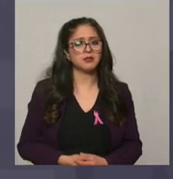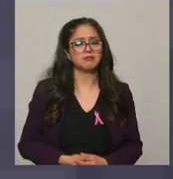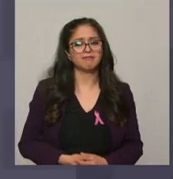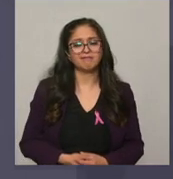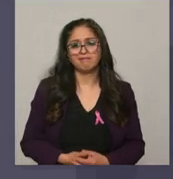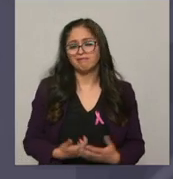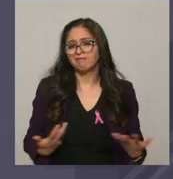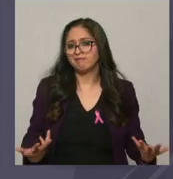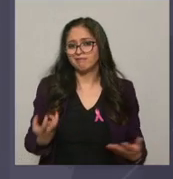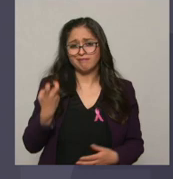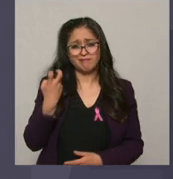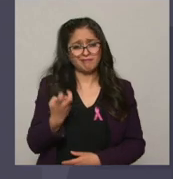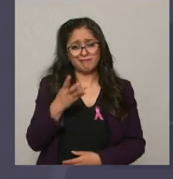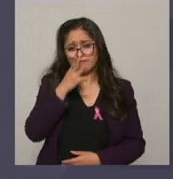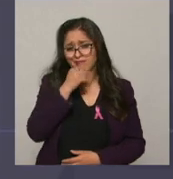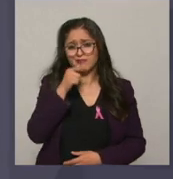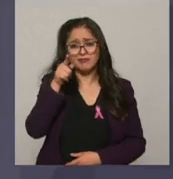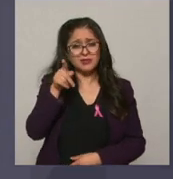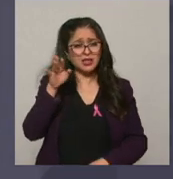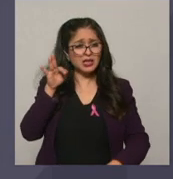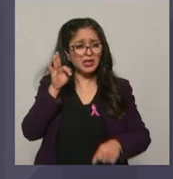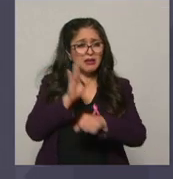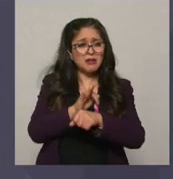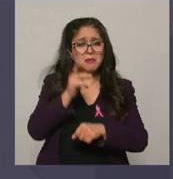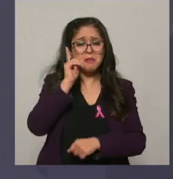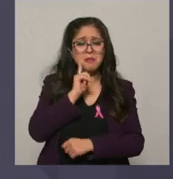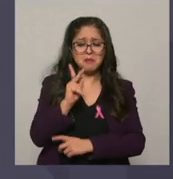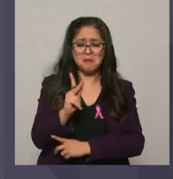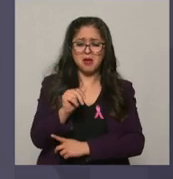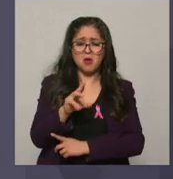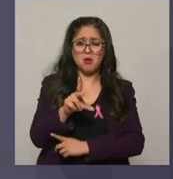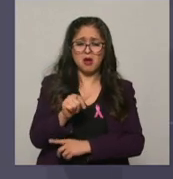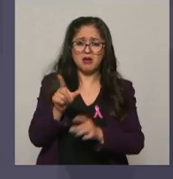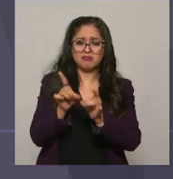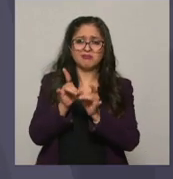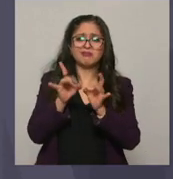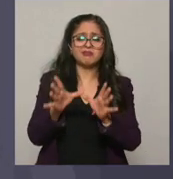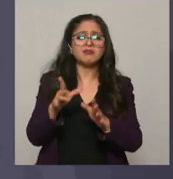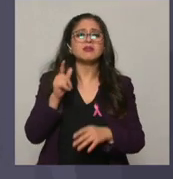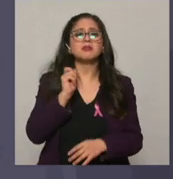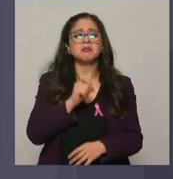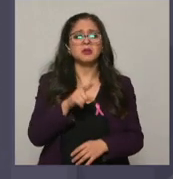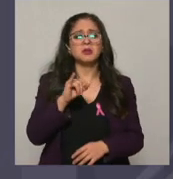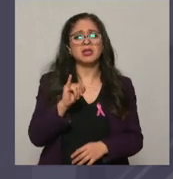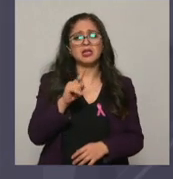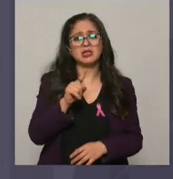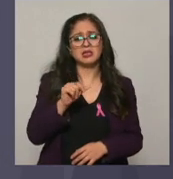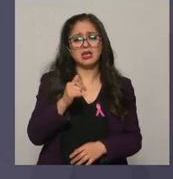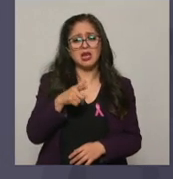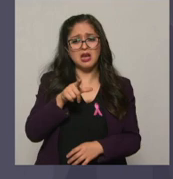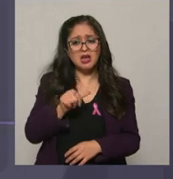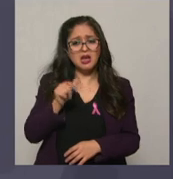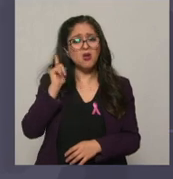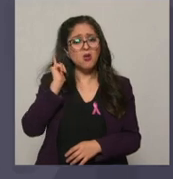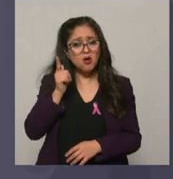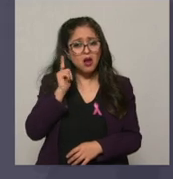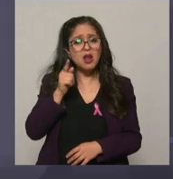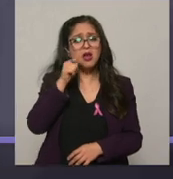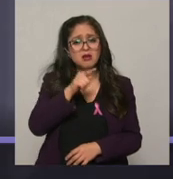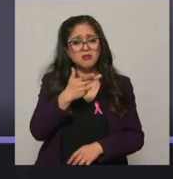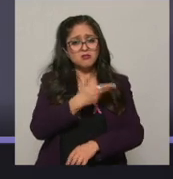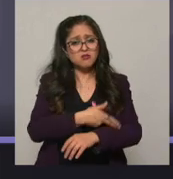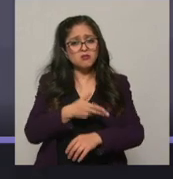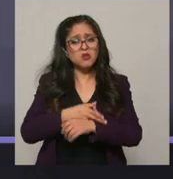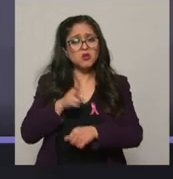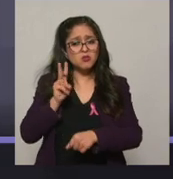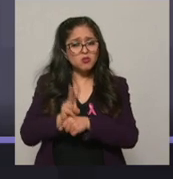inconcebible. Simplemente por su defensa que hizo de Paola, esto le ocurre. Ahora por Itzayana, esperemos que sí tengas estas medidas.